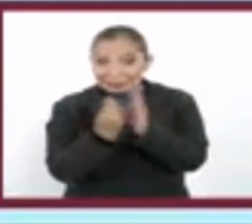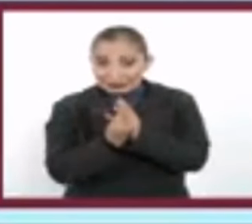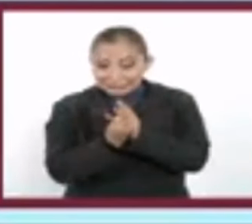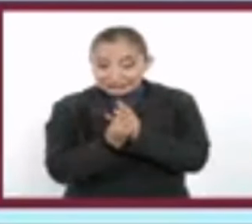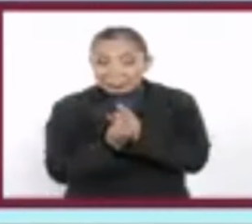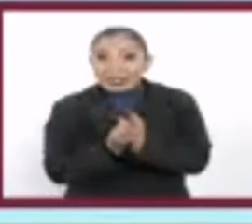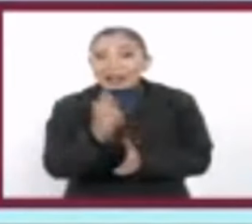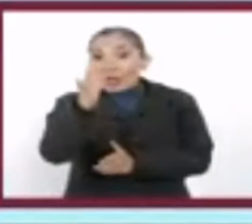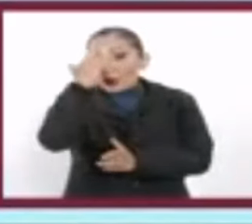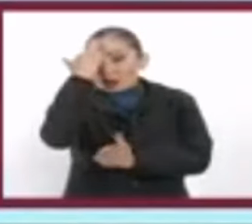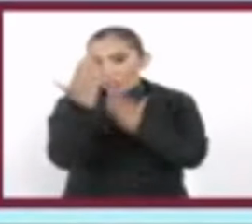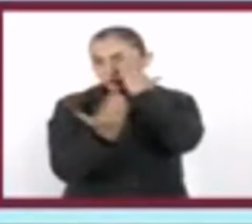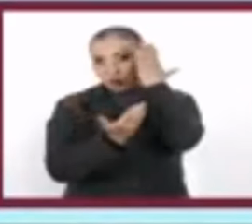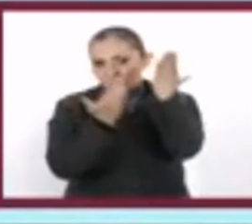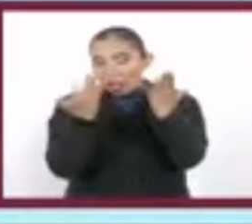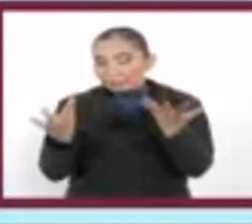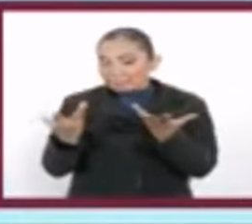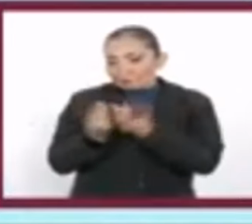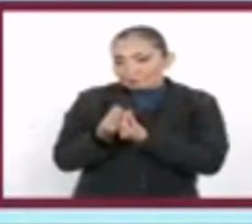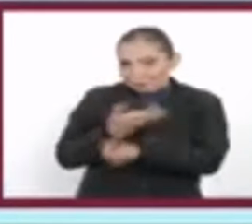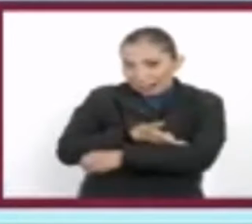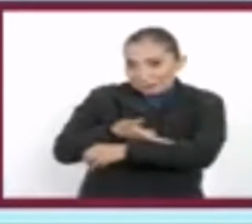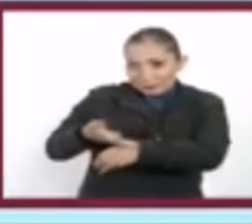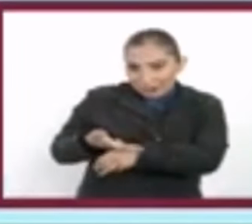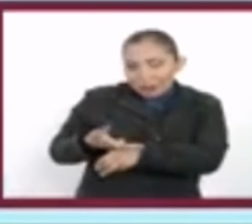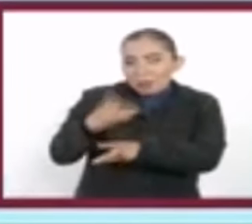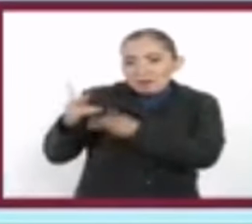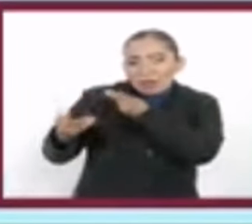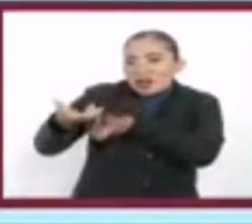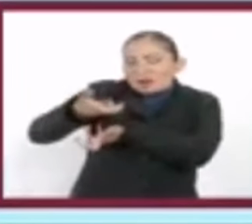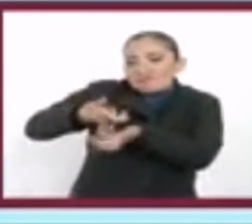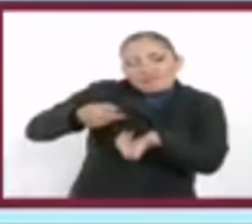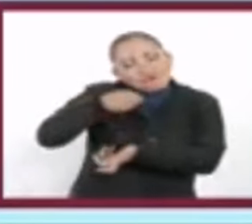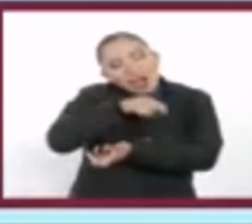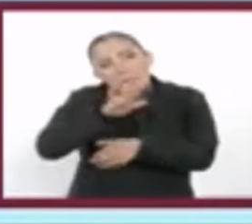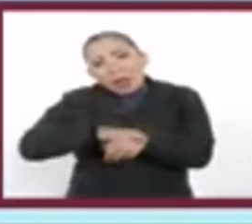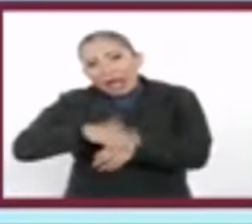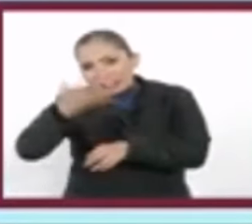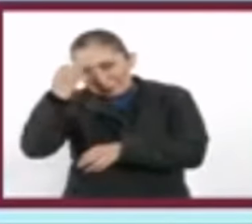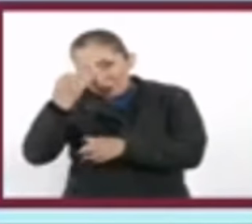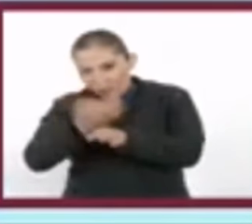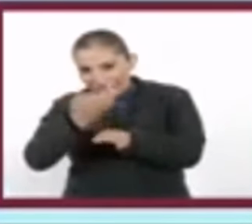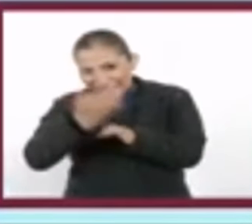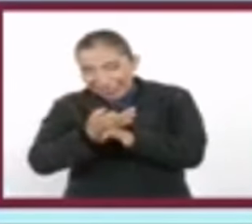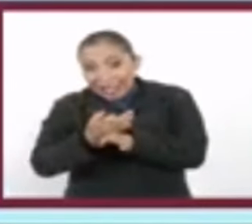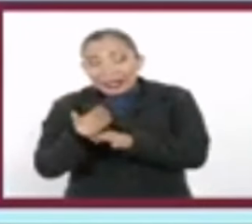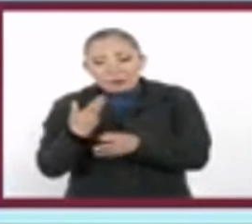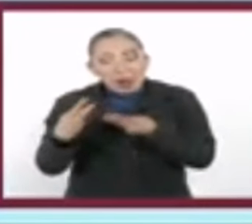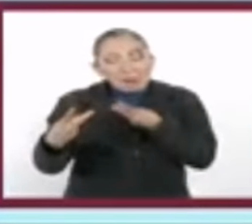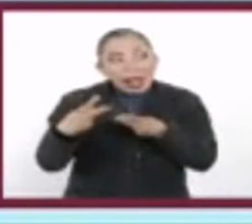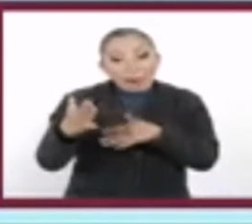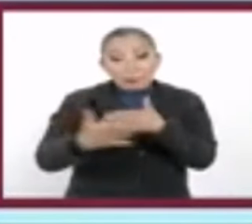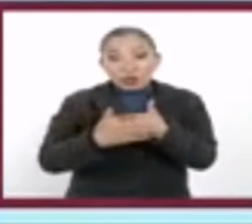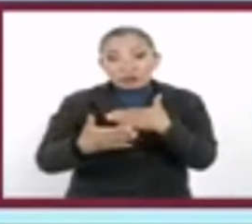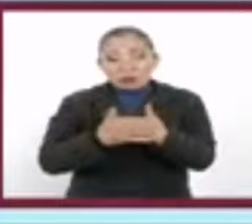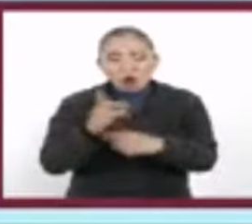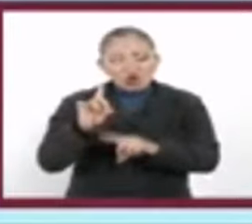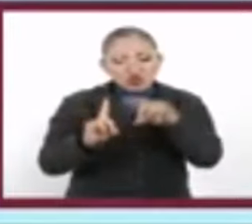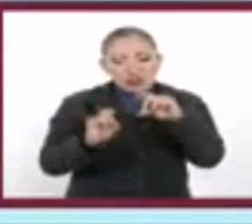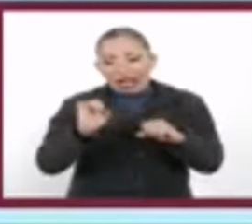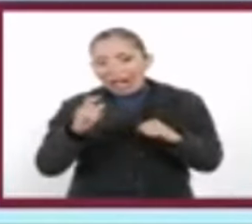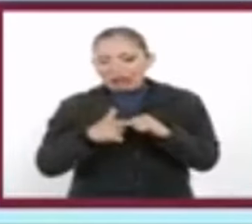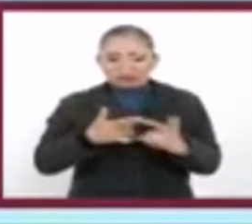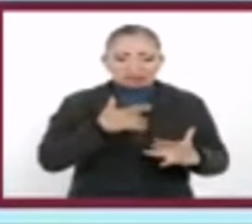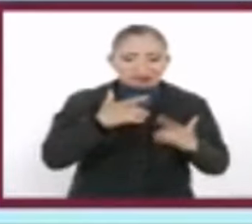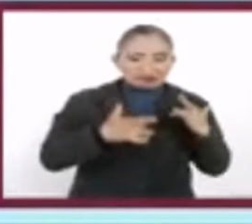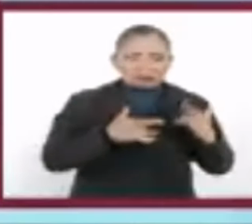sesión. Recuerden estudiar en compañía de su familia, platicar sobre todo lo aprendido y planear las siguientes dudas que